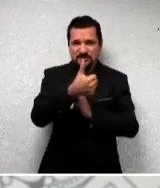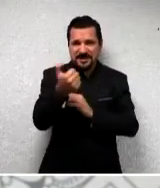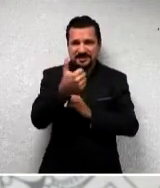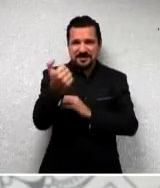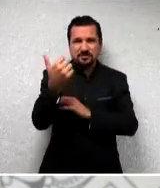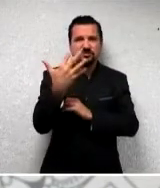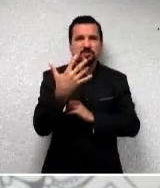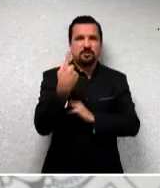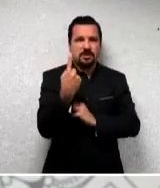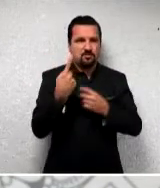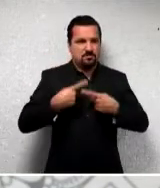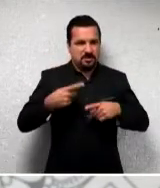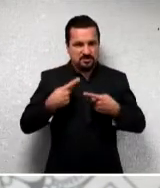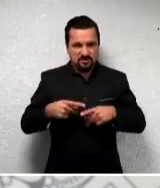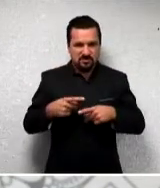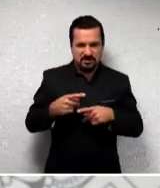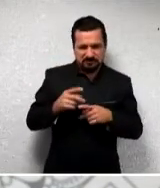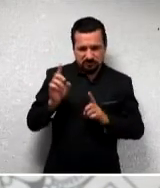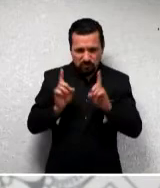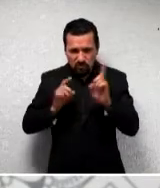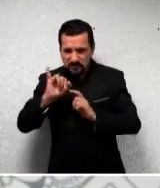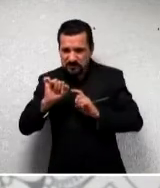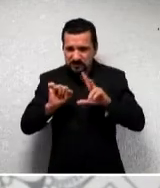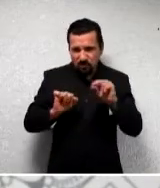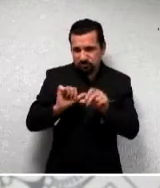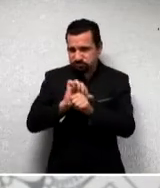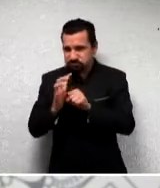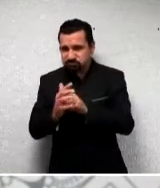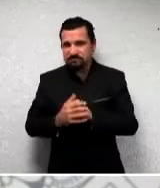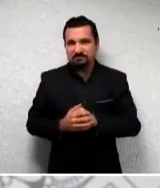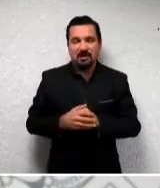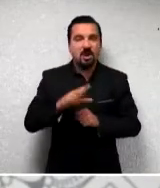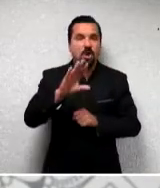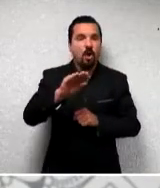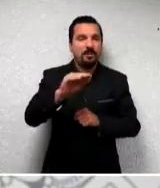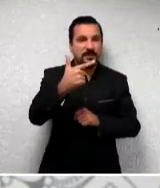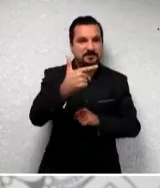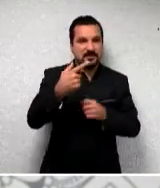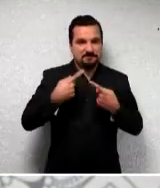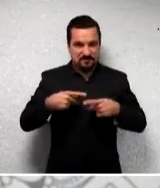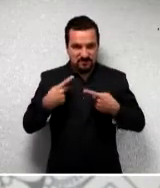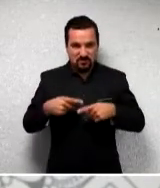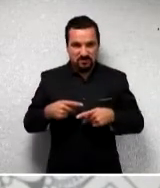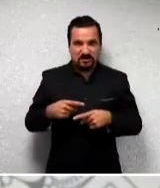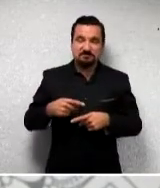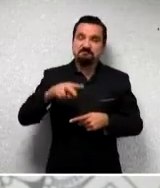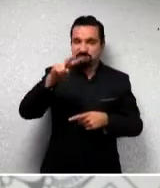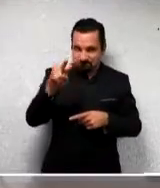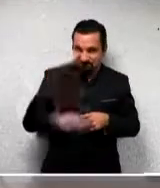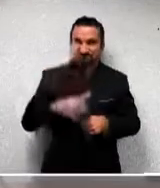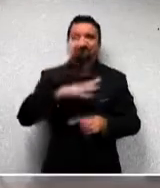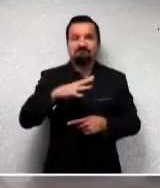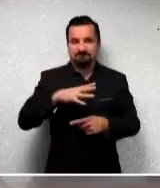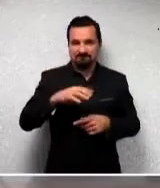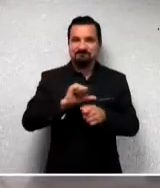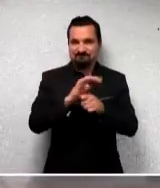651 casos sospechosos 97 casos fueron confirmados